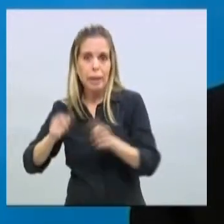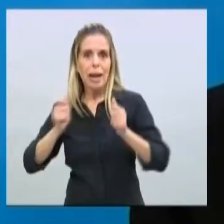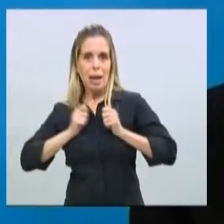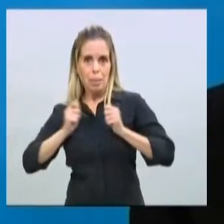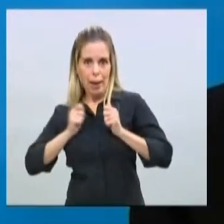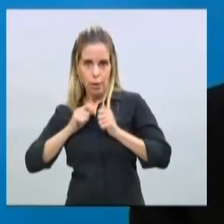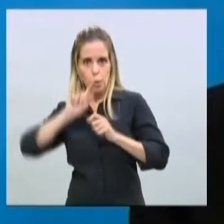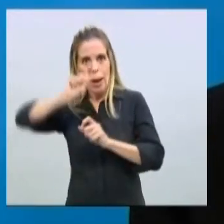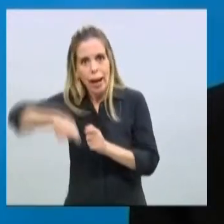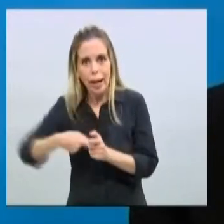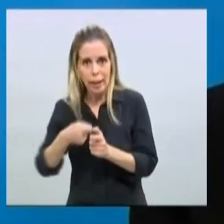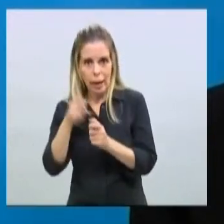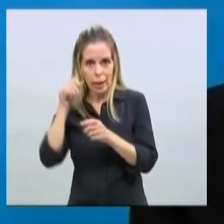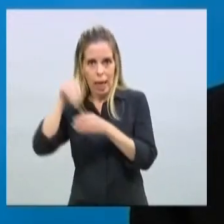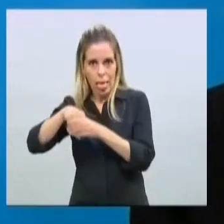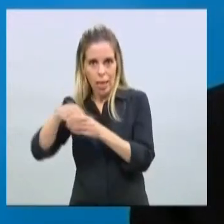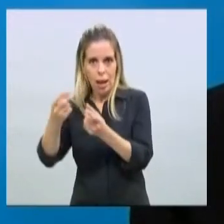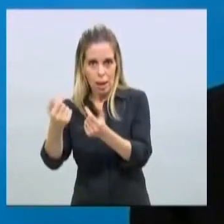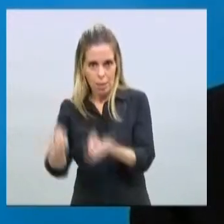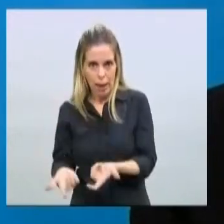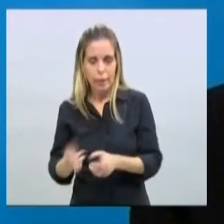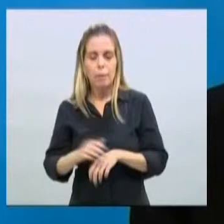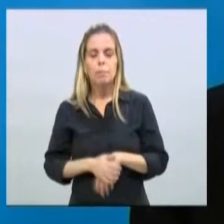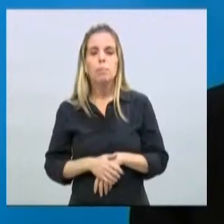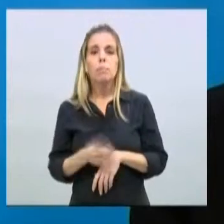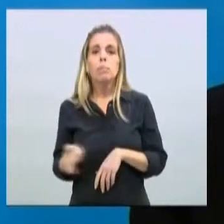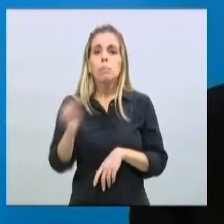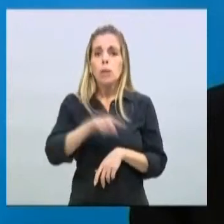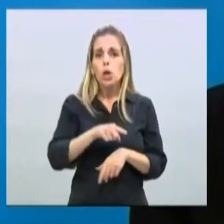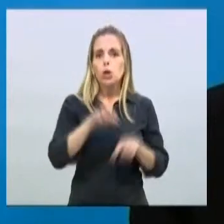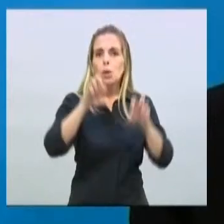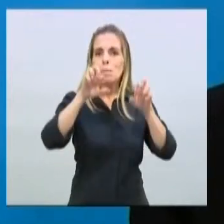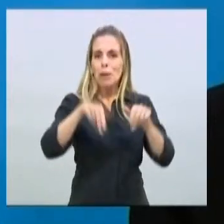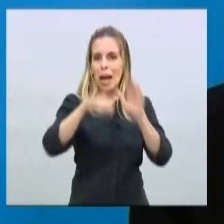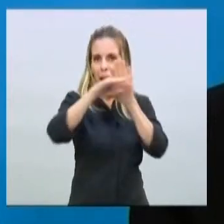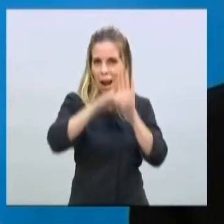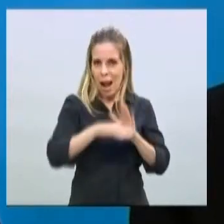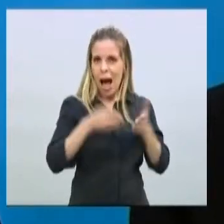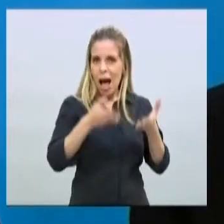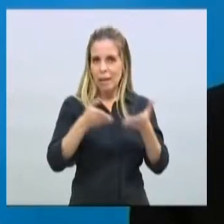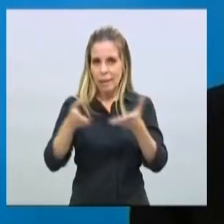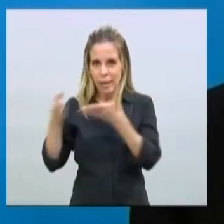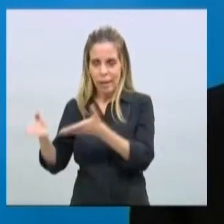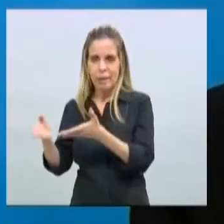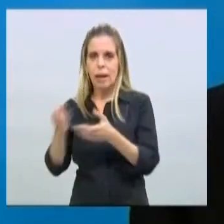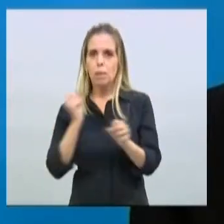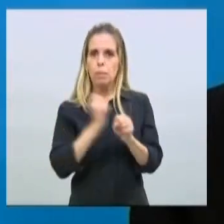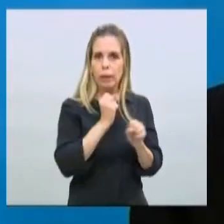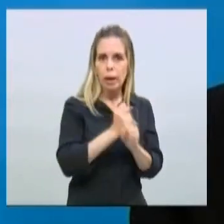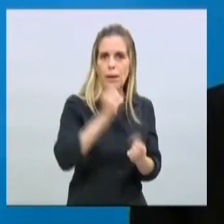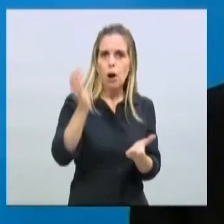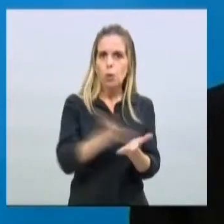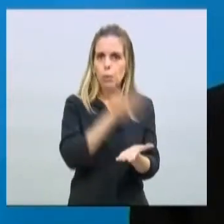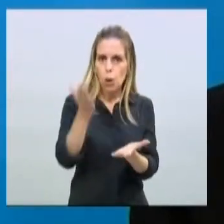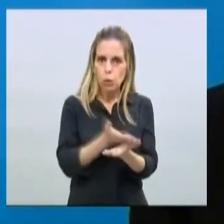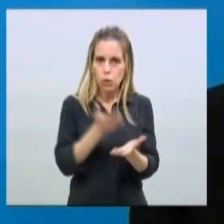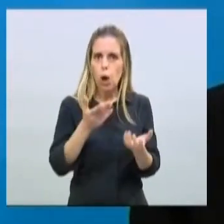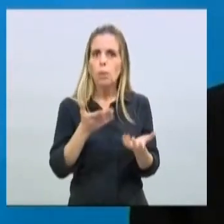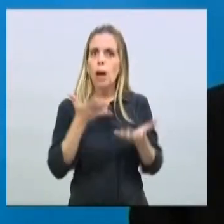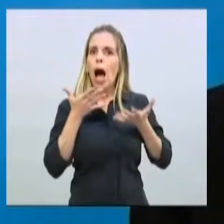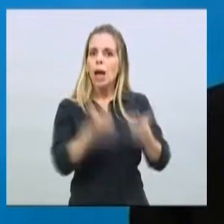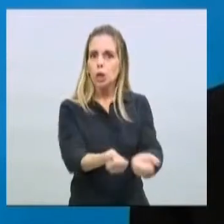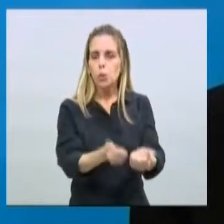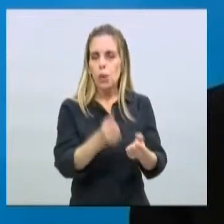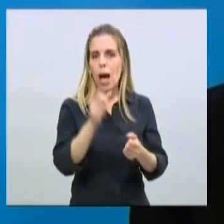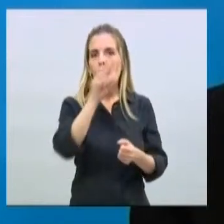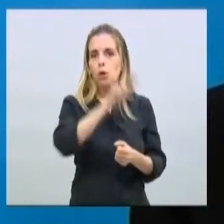tarjetas. El plan de asistencia para el trabajo y la producción, que favorece a 225.000